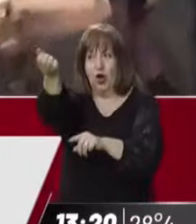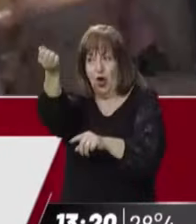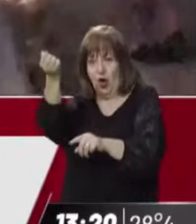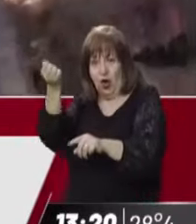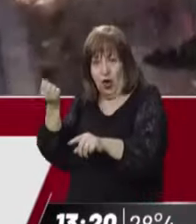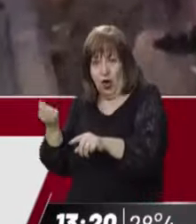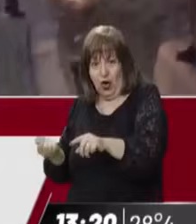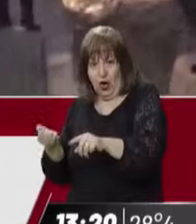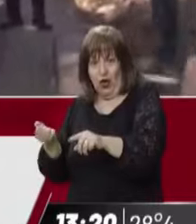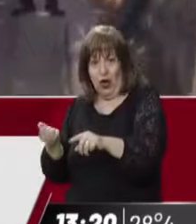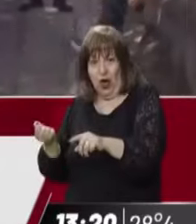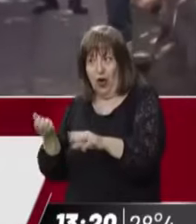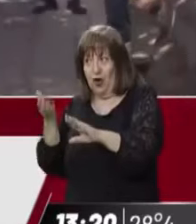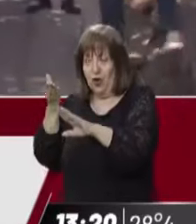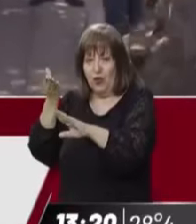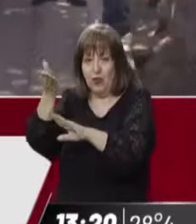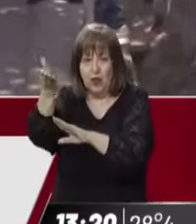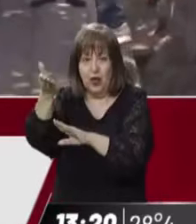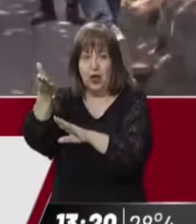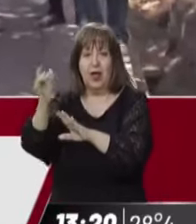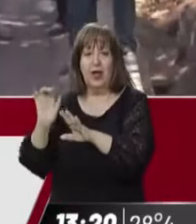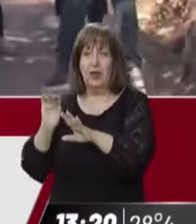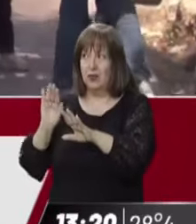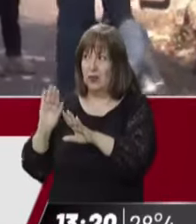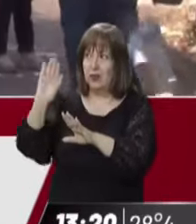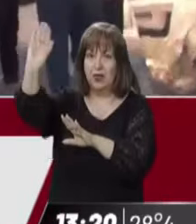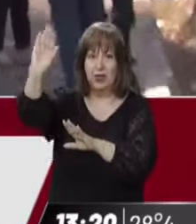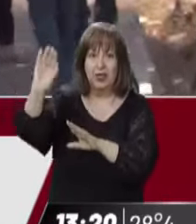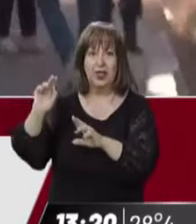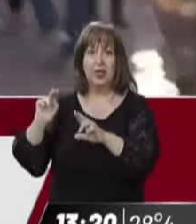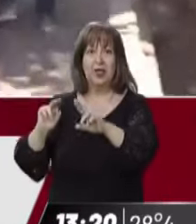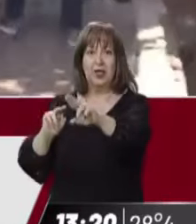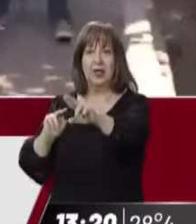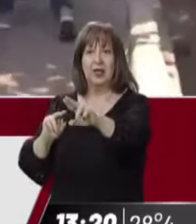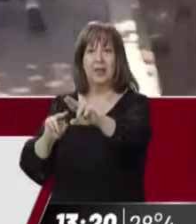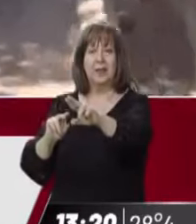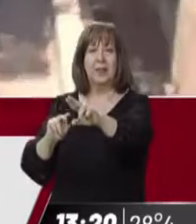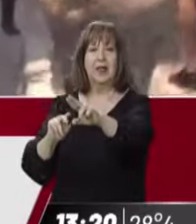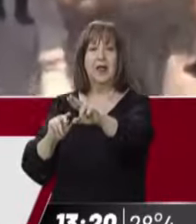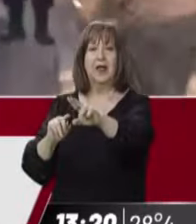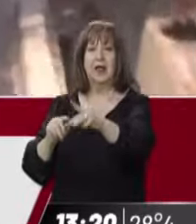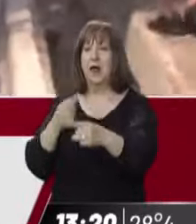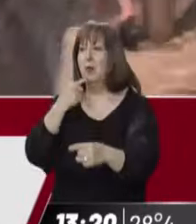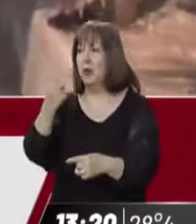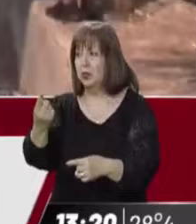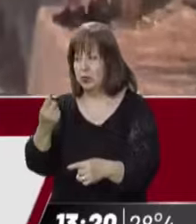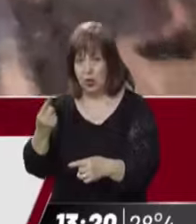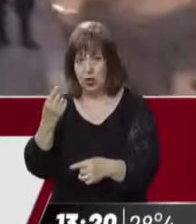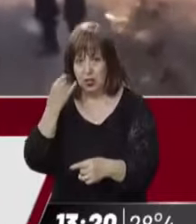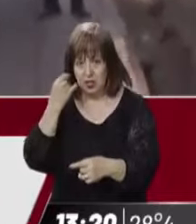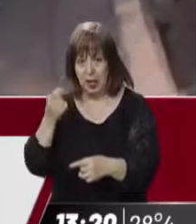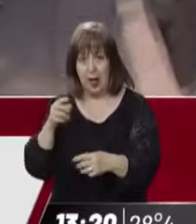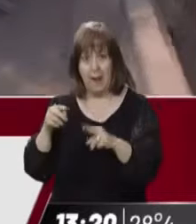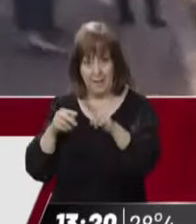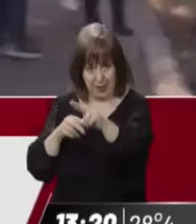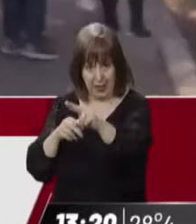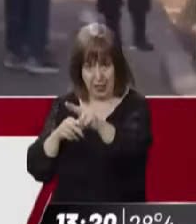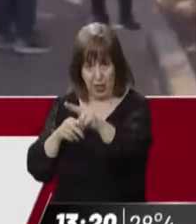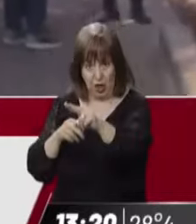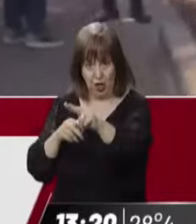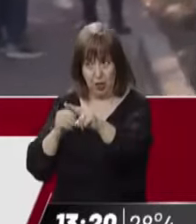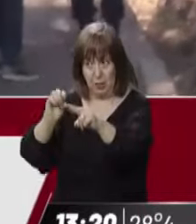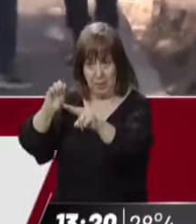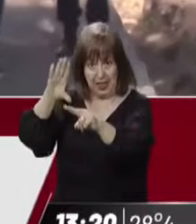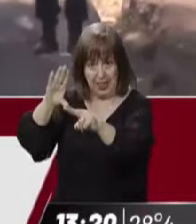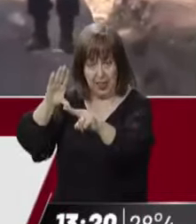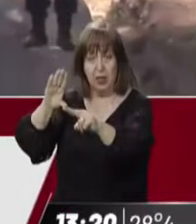ha venido del horno si ha sido un corto circuito el horno estaba prendido Sí porque íbamos a hacer la comida podría ver si es lo único que